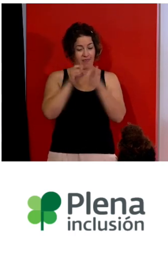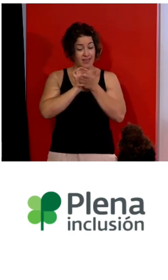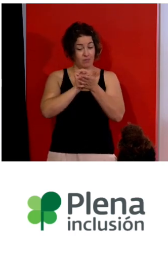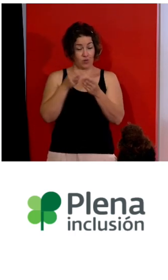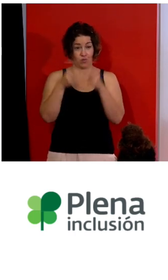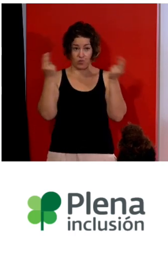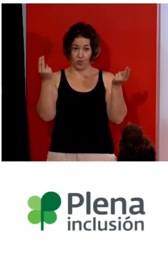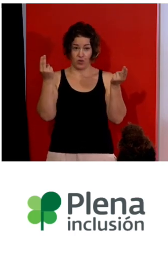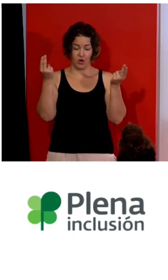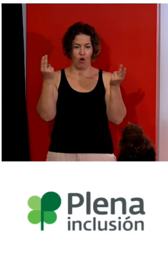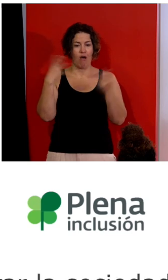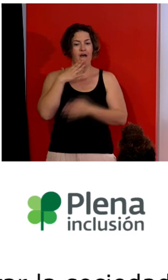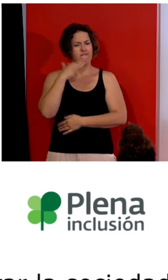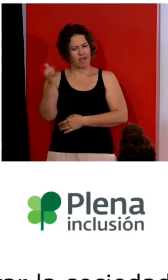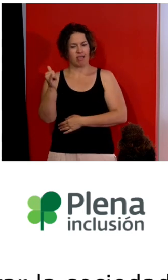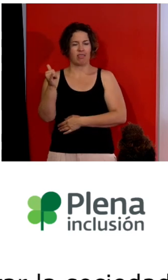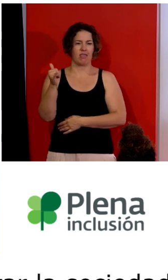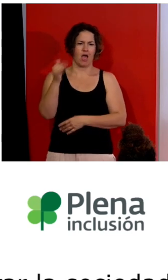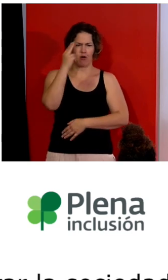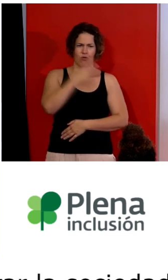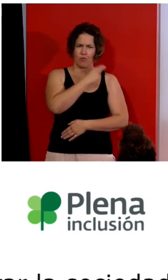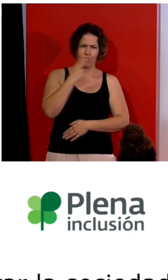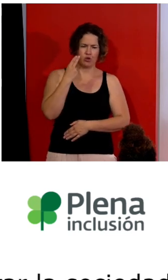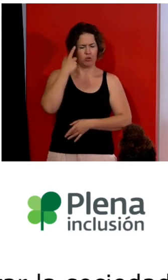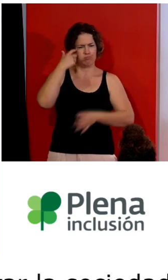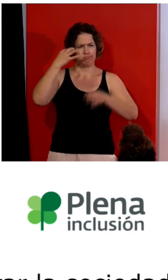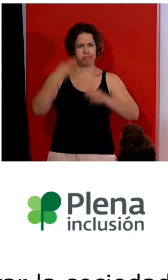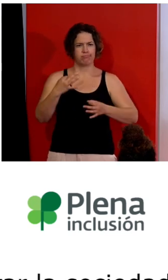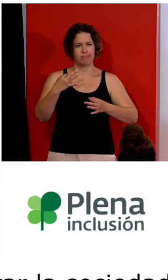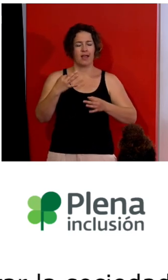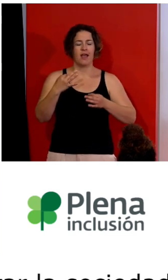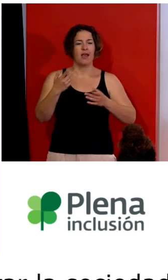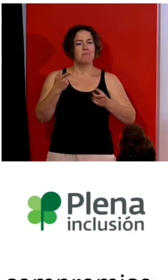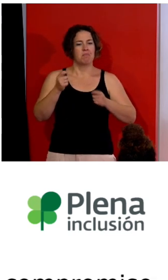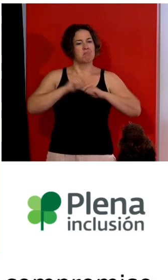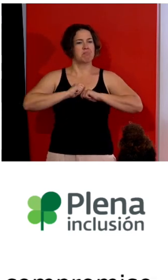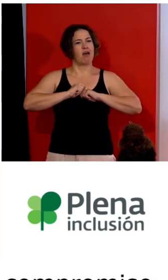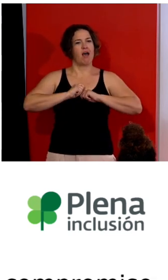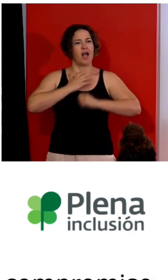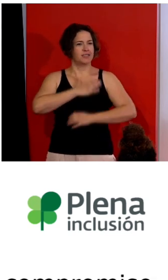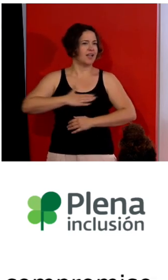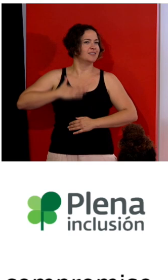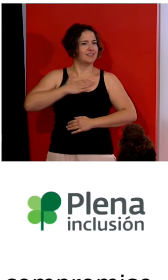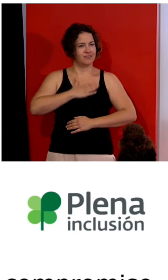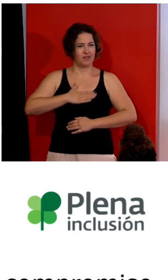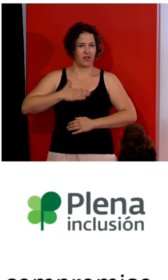público con eficacia, compromiso y rigor proporciona